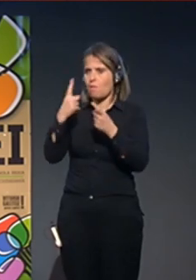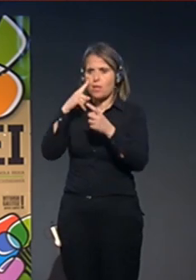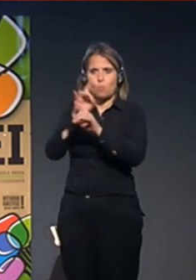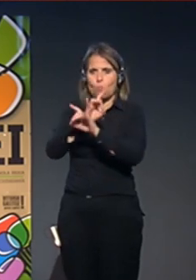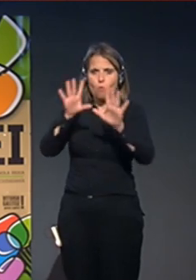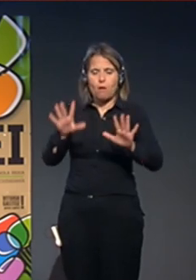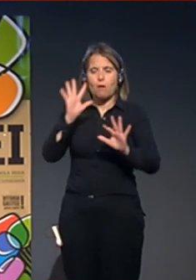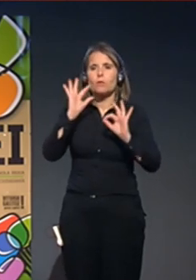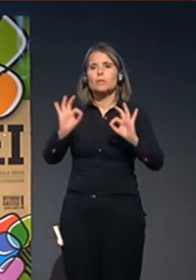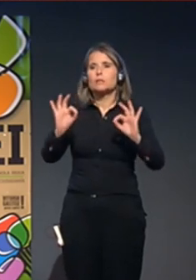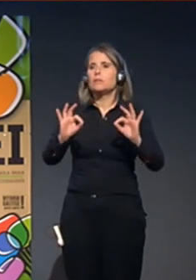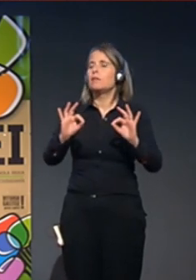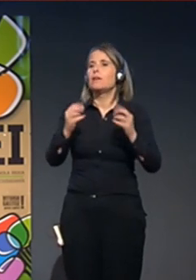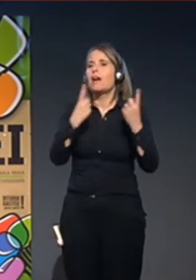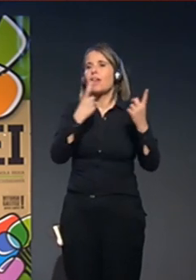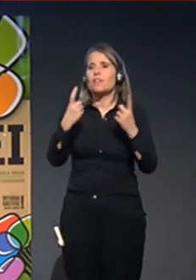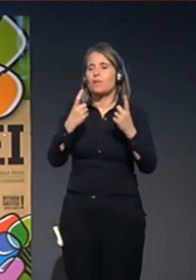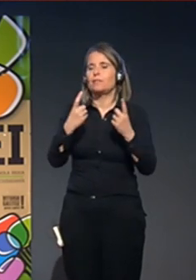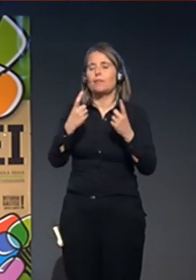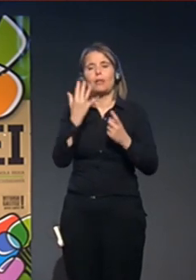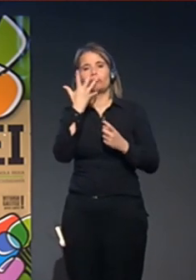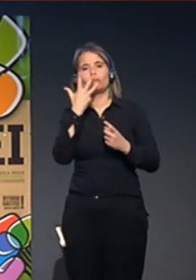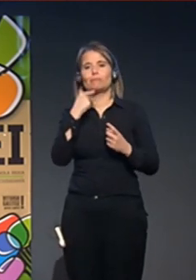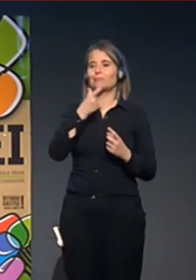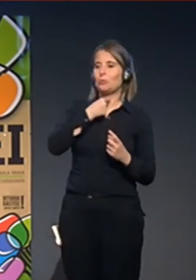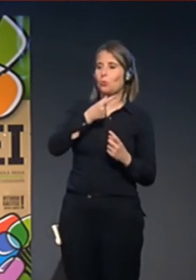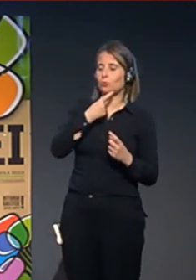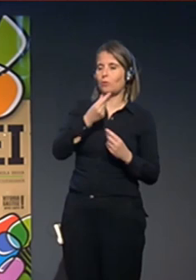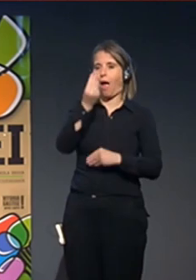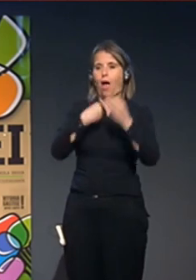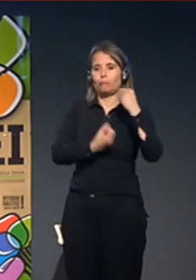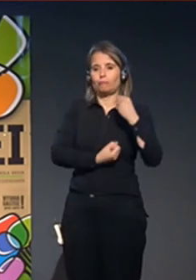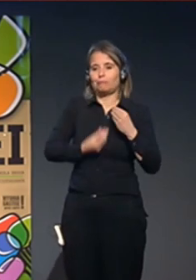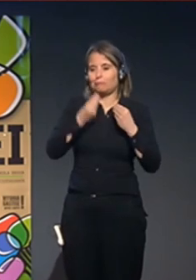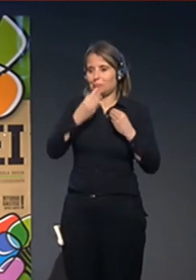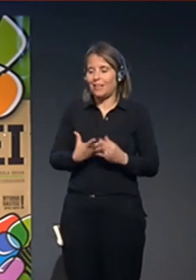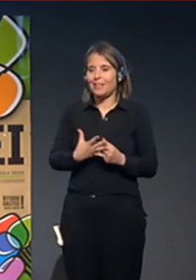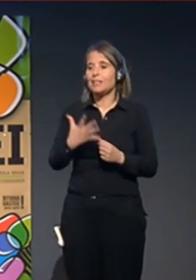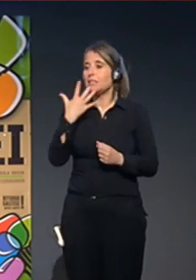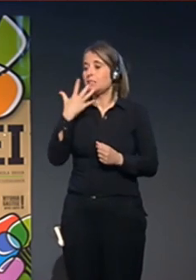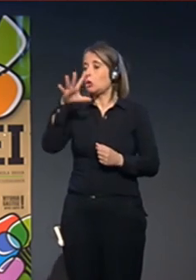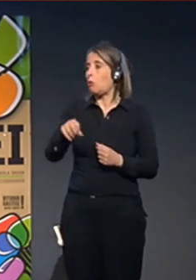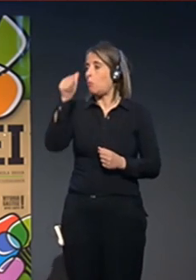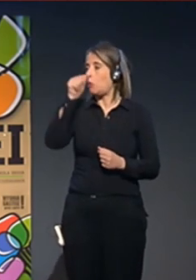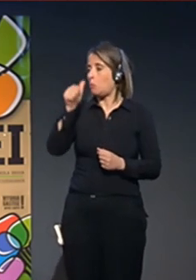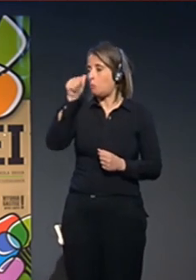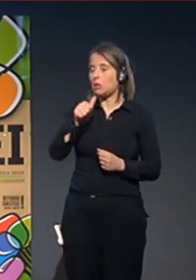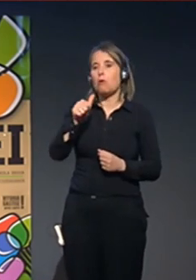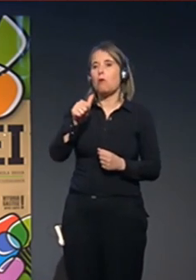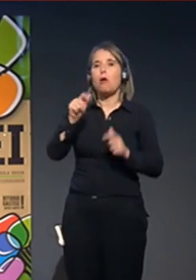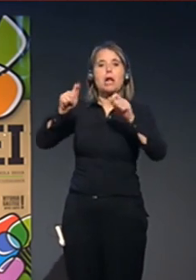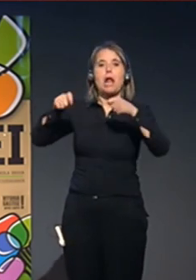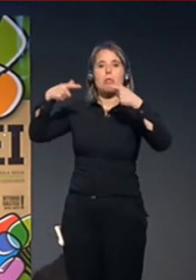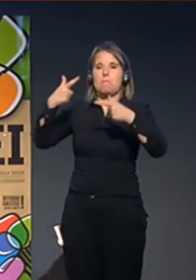Y y tienen que ser buenos para el paladar y nutritivos él dice si si yo compro un vino que es muy ecológico